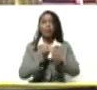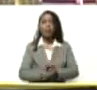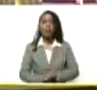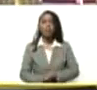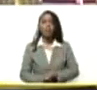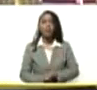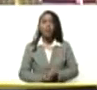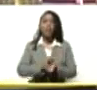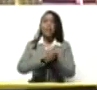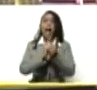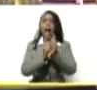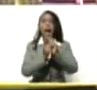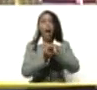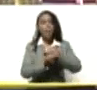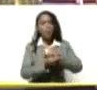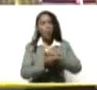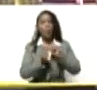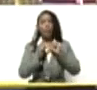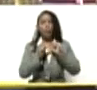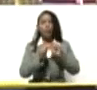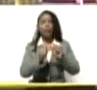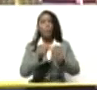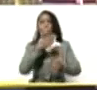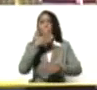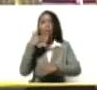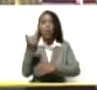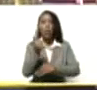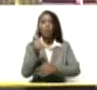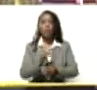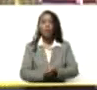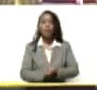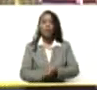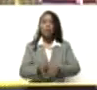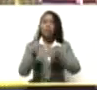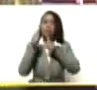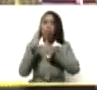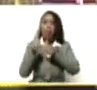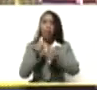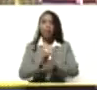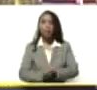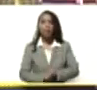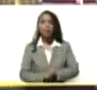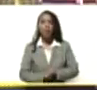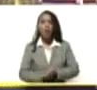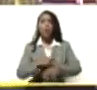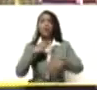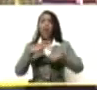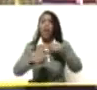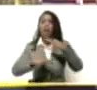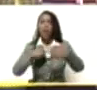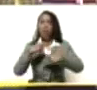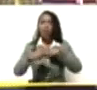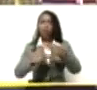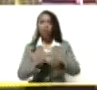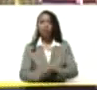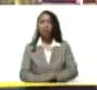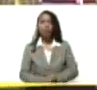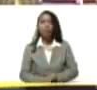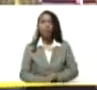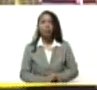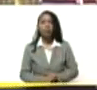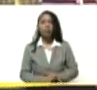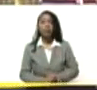un cambio permanente para mejor, para bien, una revolución que